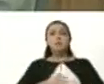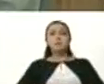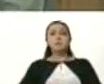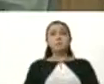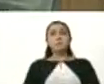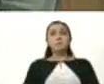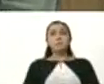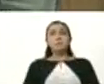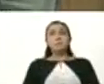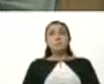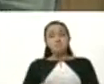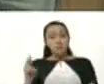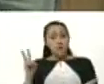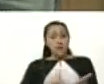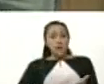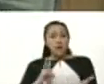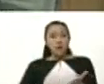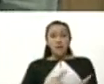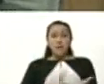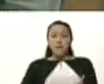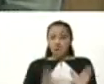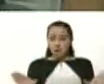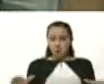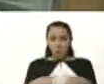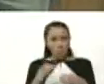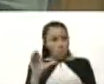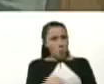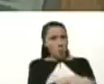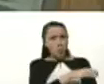Y en verdad, este grupo ha